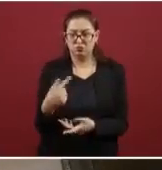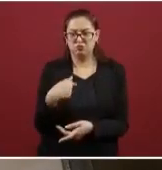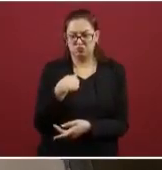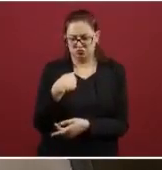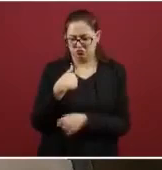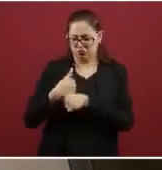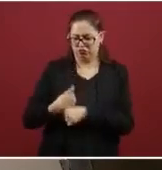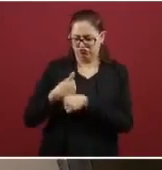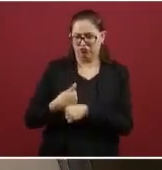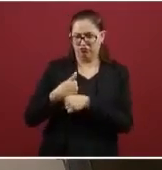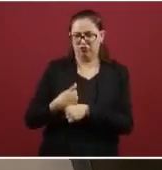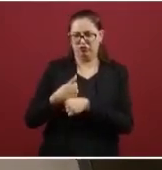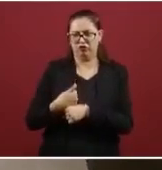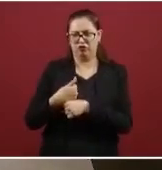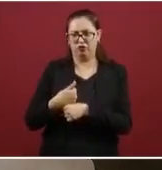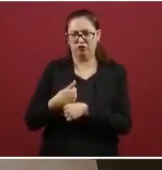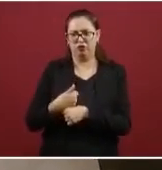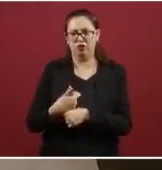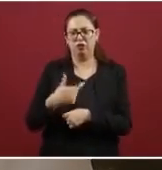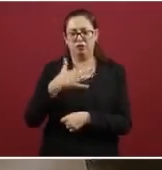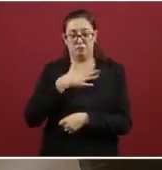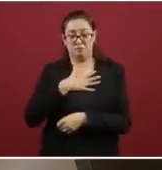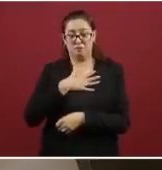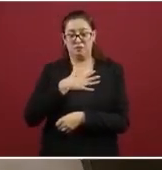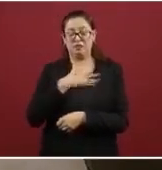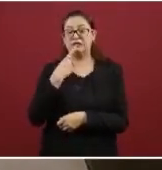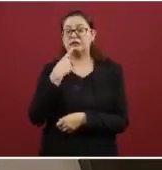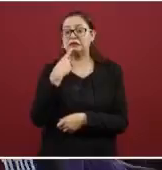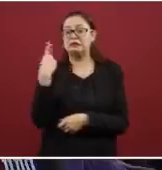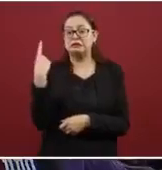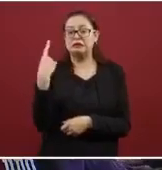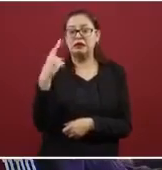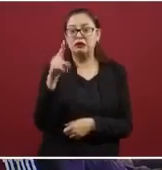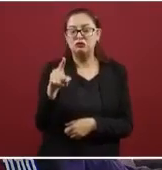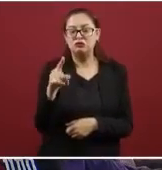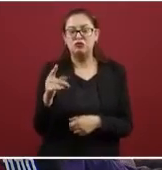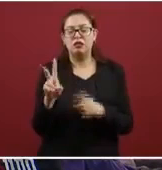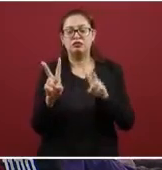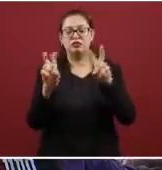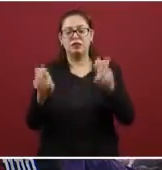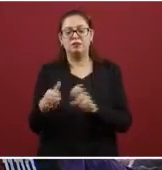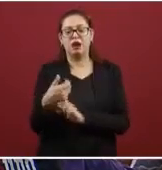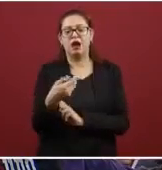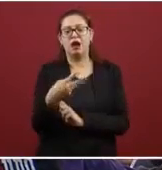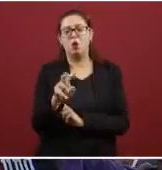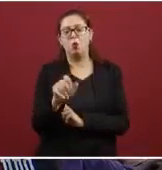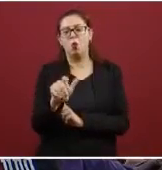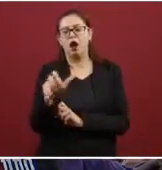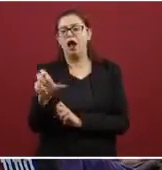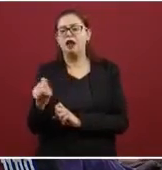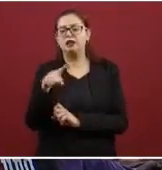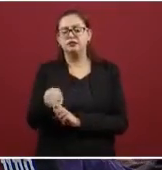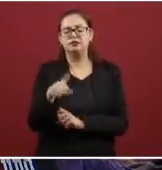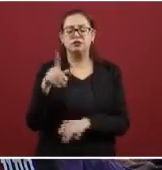conferencia de prensa fue cortada en mi denuncia sobre la falsedad del caso Wallace por revelar las agresiones de